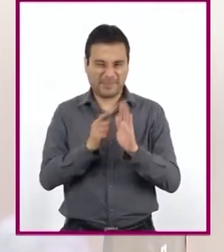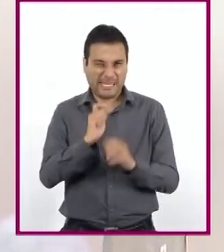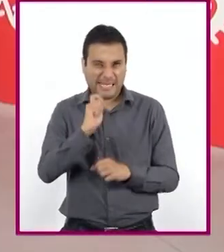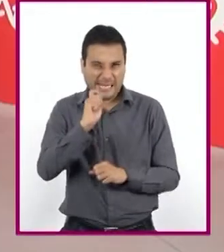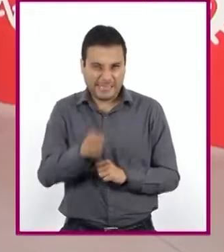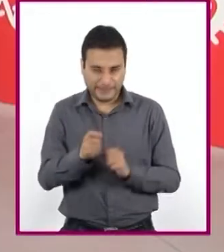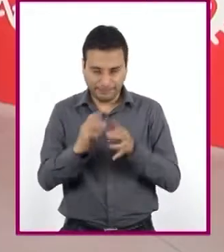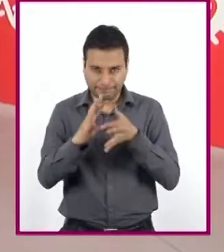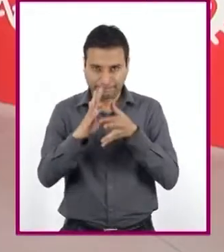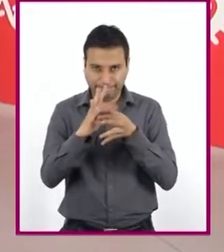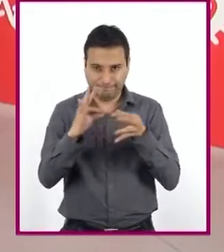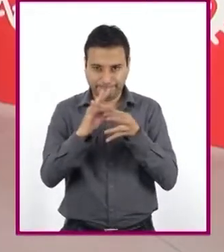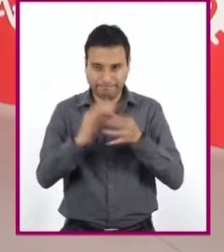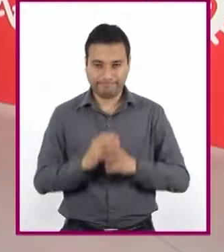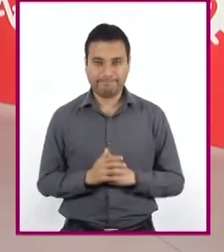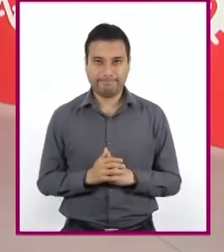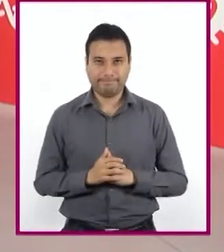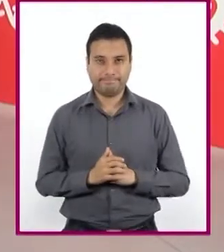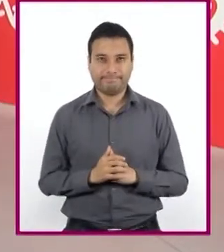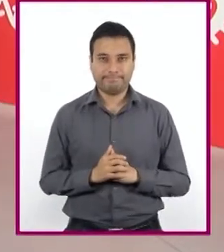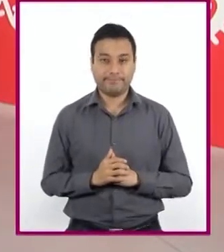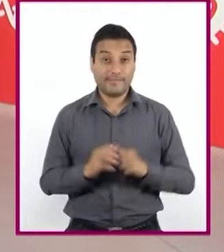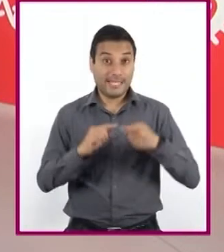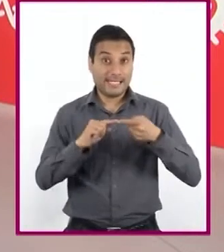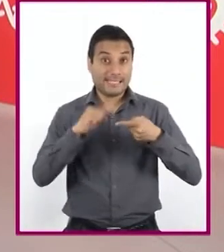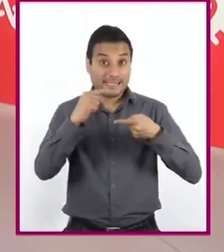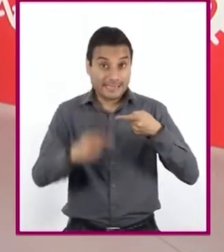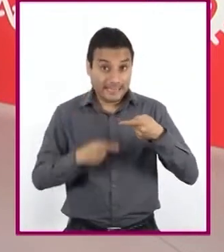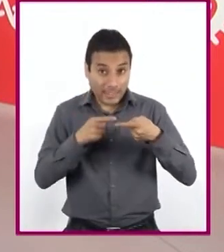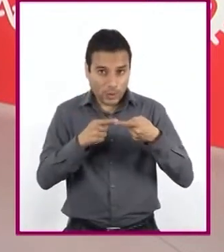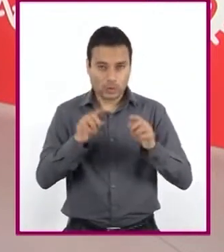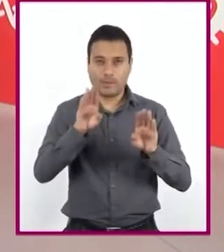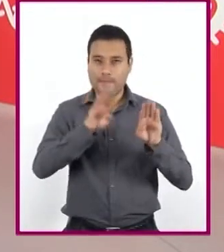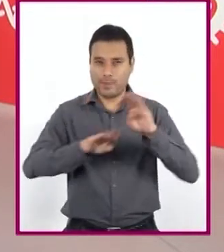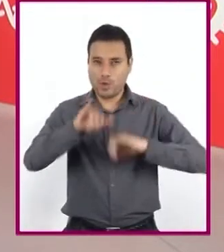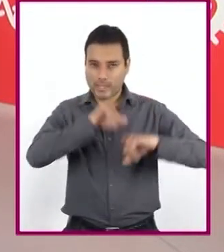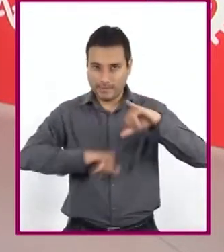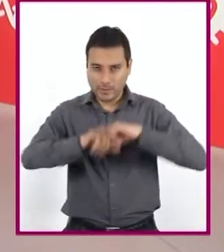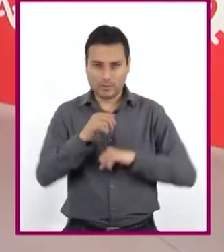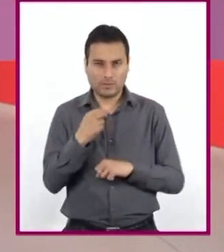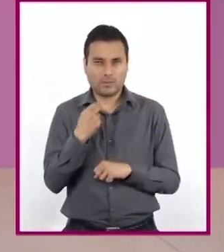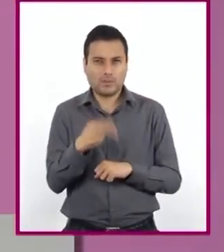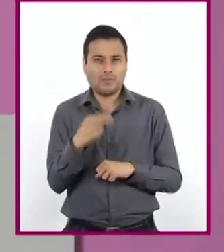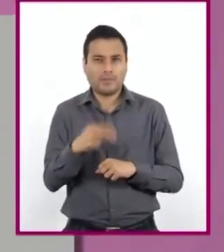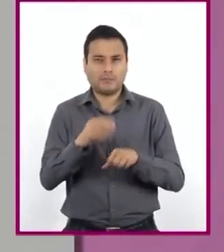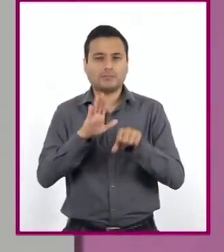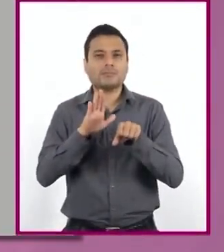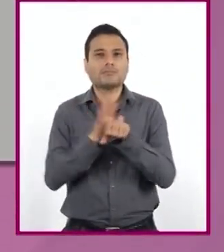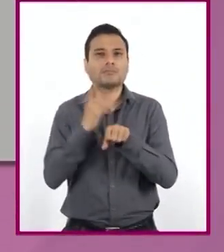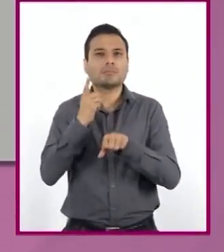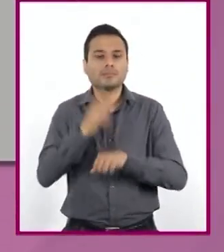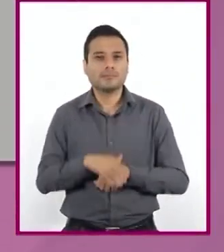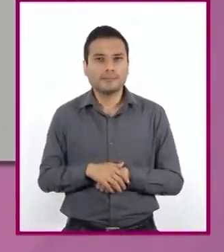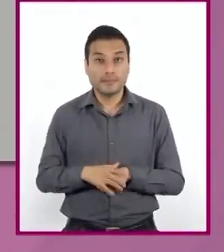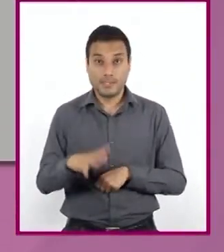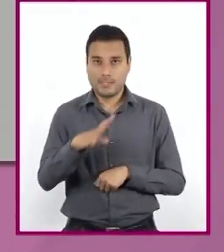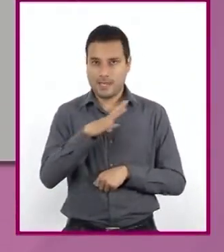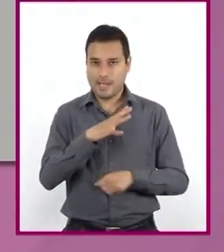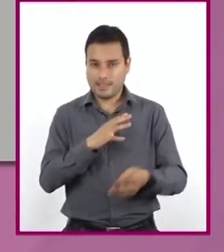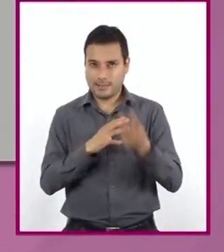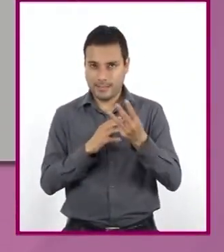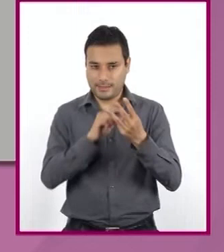estos. Los ciclos biogeoquímicos se denominan así porque incluyen 3